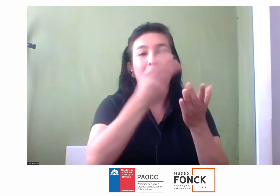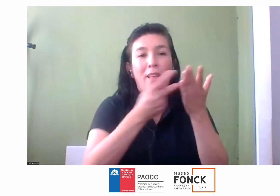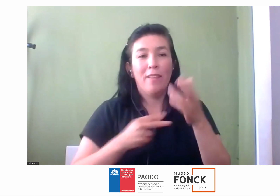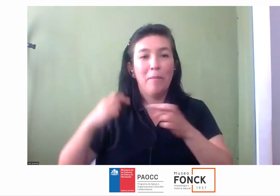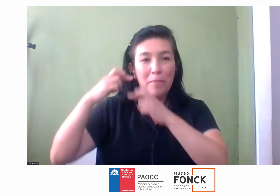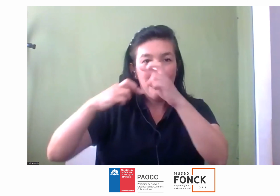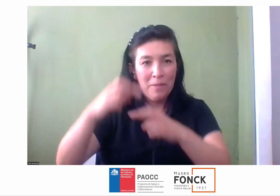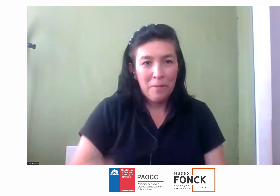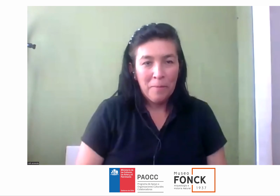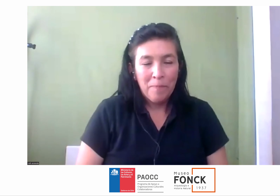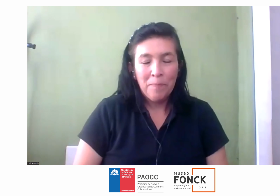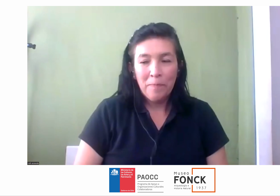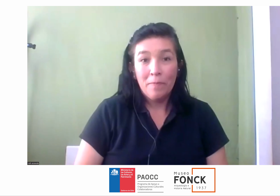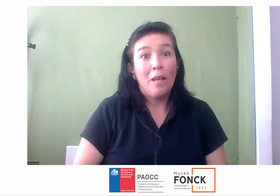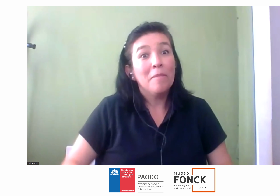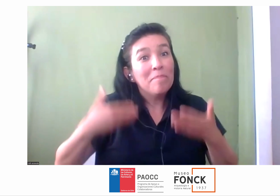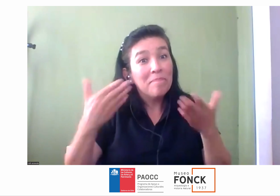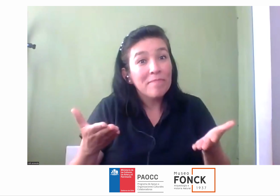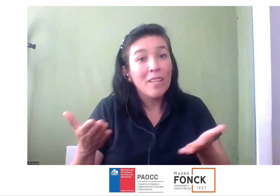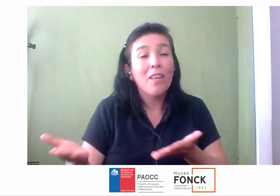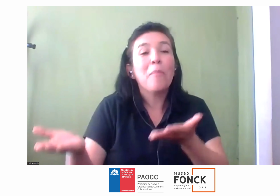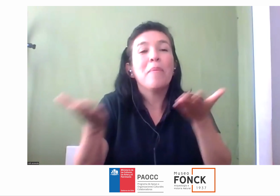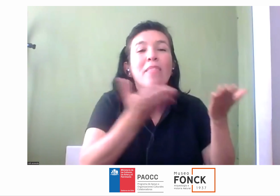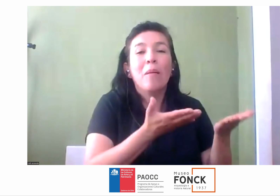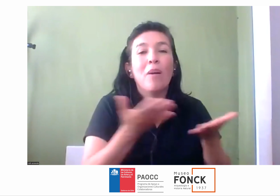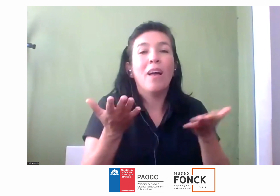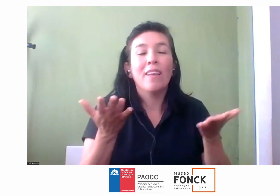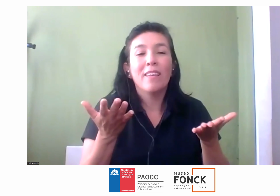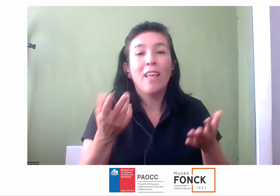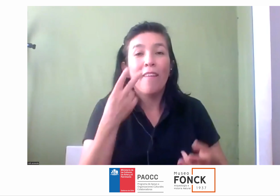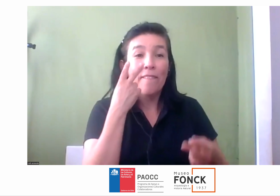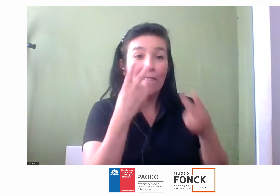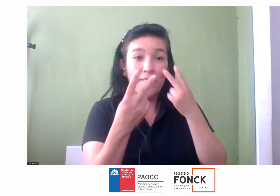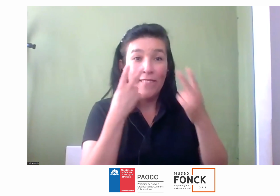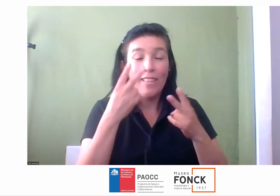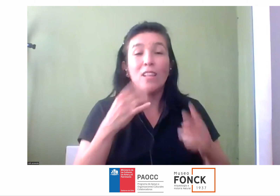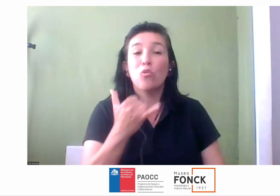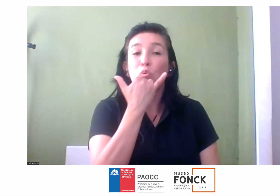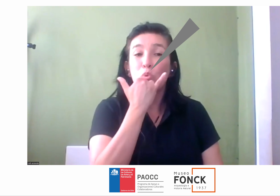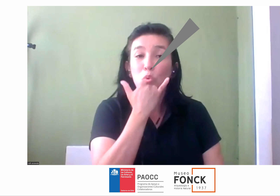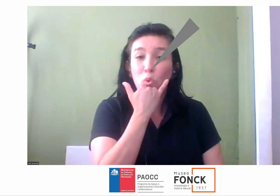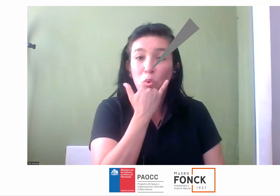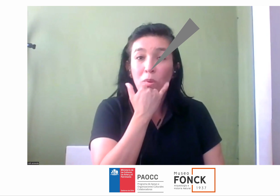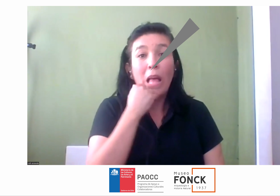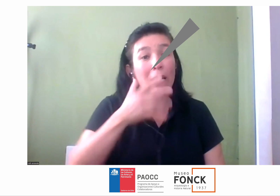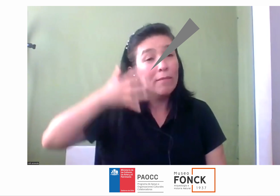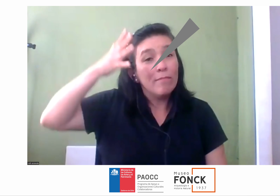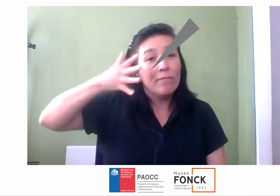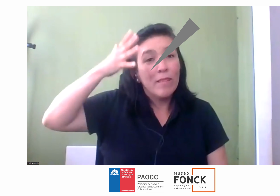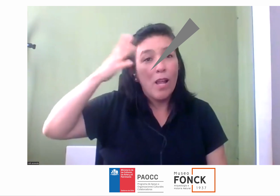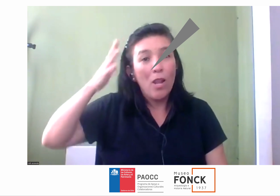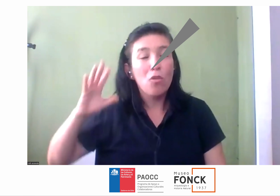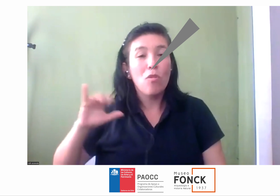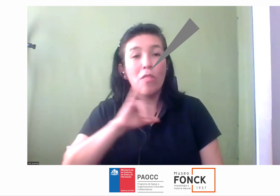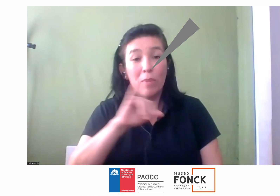Patrimonio. Los dejamos luego invitados a visitar nuestro canal de YouTube, donde esta charla quedará alojada